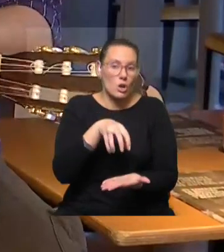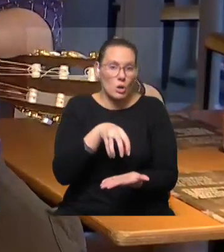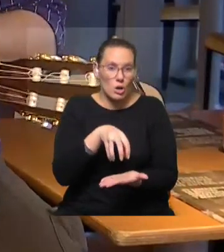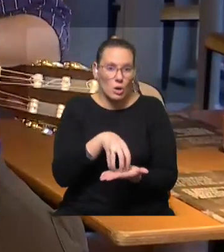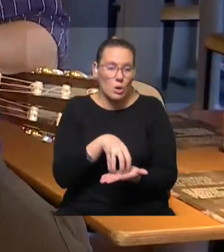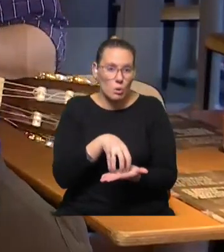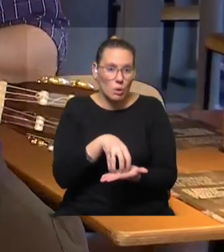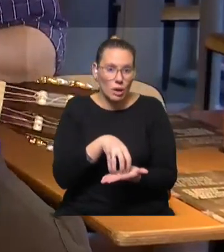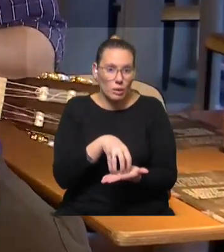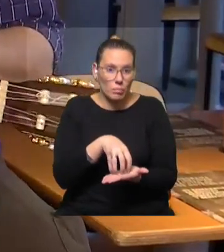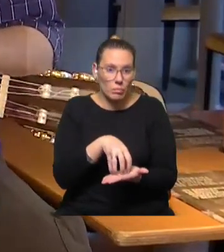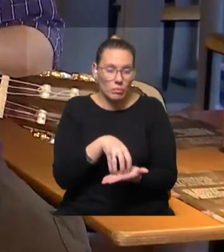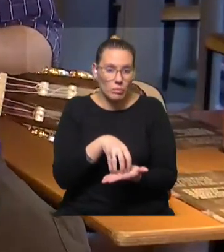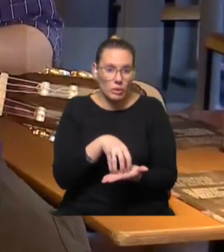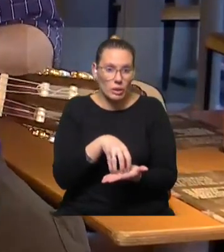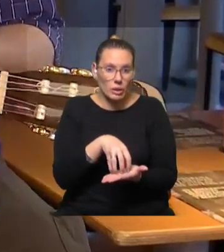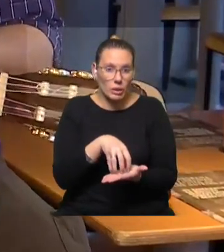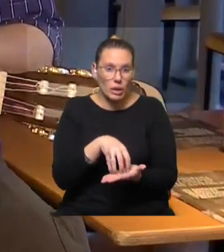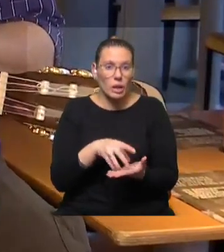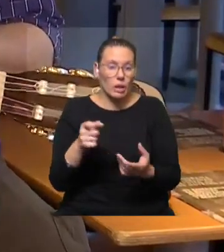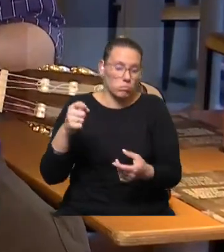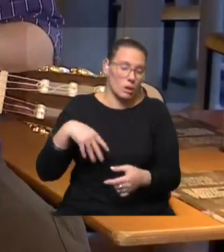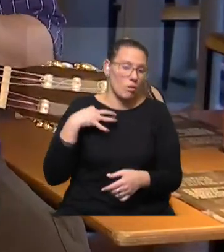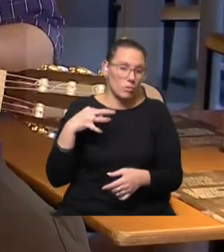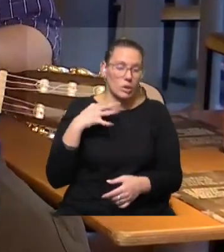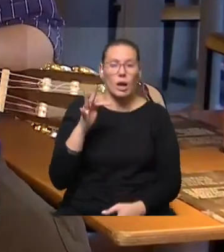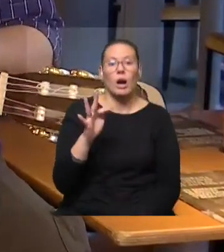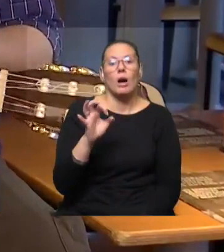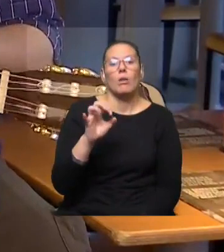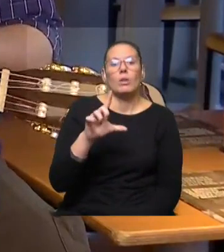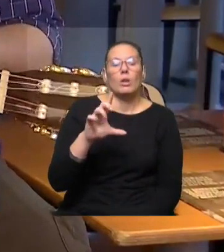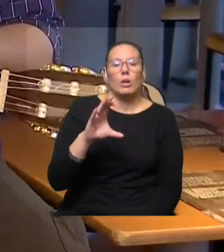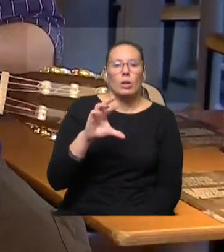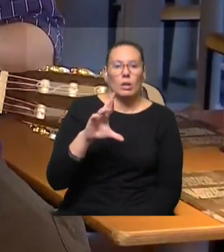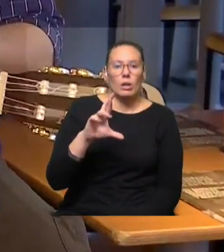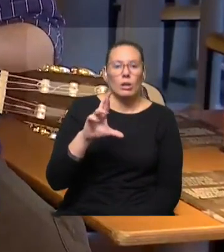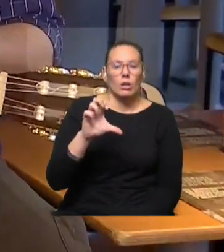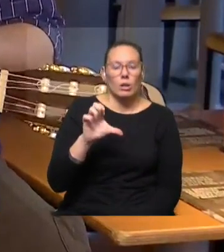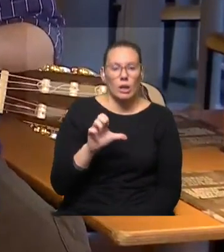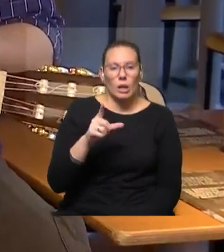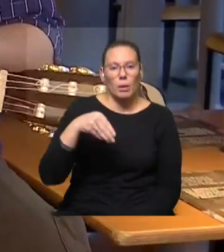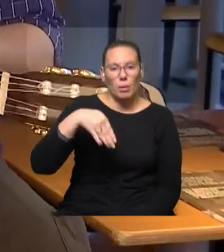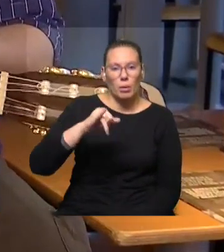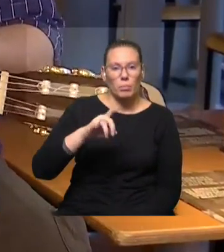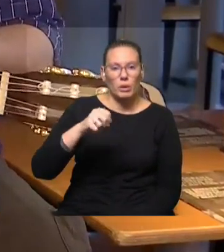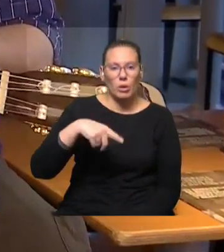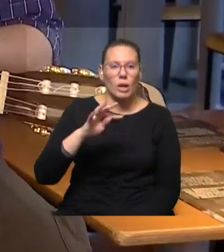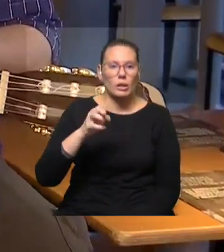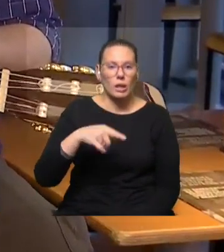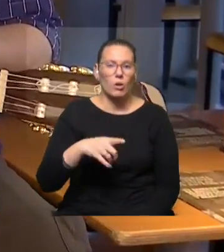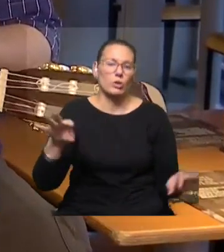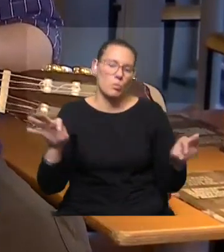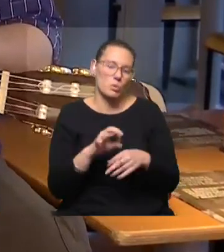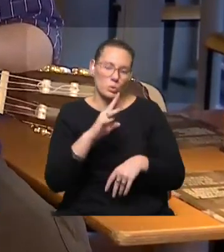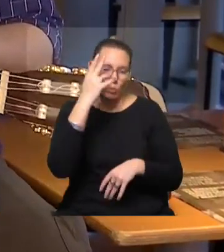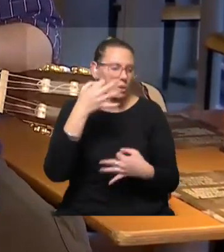que forman parte de nuestra vida el folklore la milonga el tango y bueno estos músicos uruguayos que la